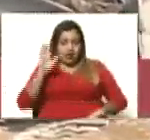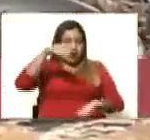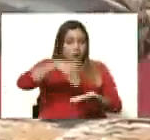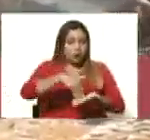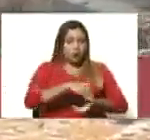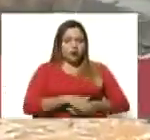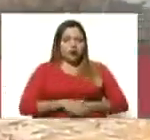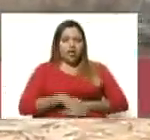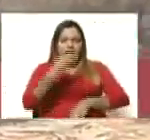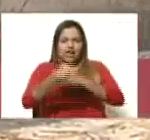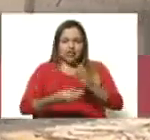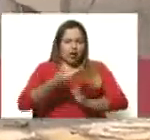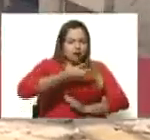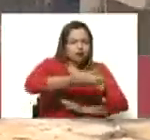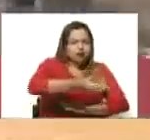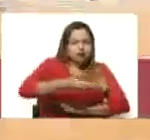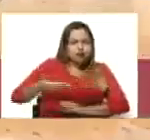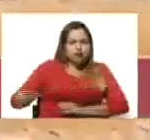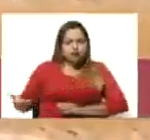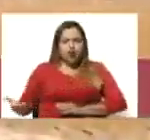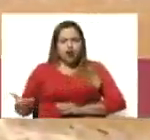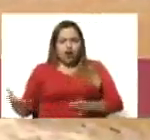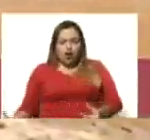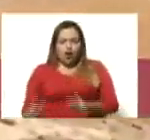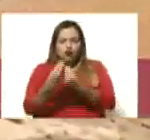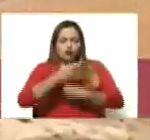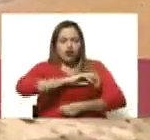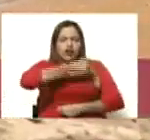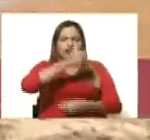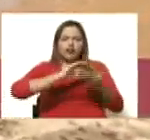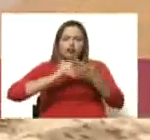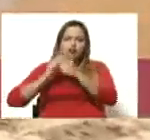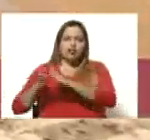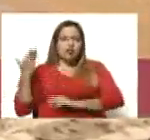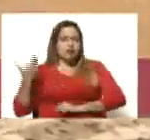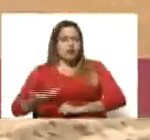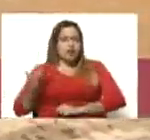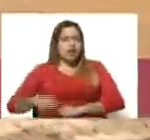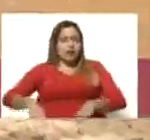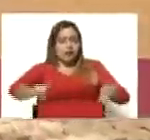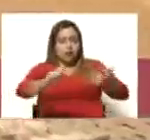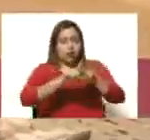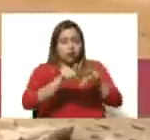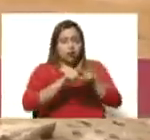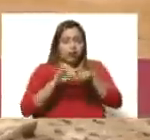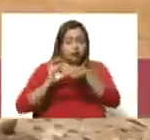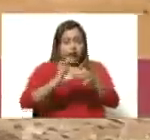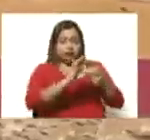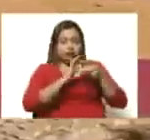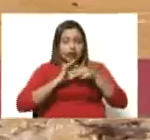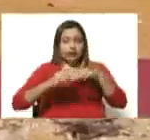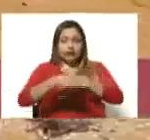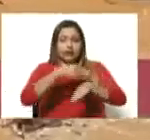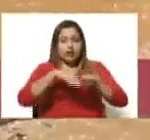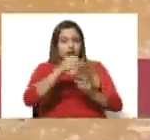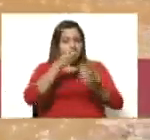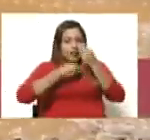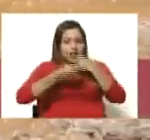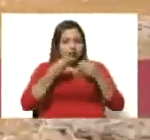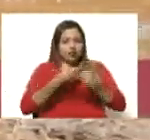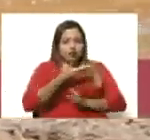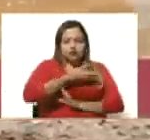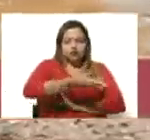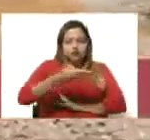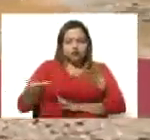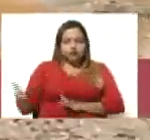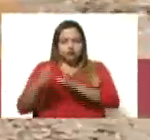bien, estamos haciendo la distribución de la mano de los jefes de comunidades, muy importante. Y de igual forma, en articulación con el Ministerio de Alimentación, se está entregando